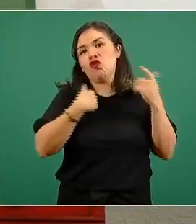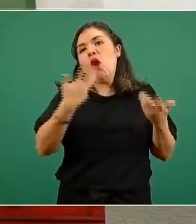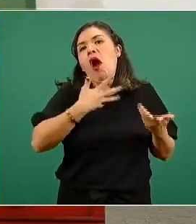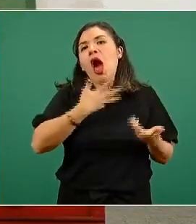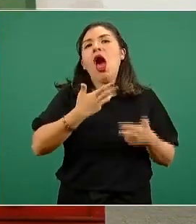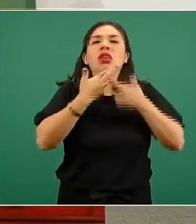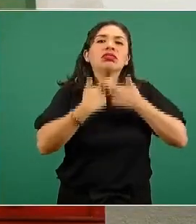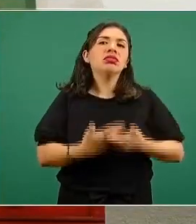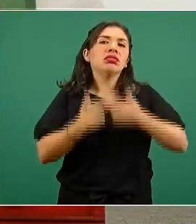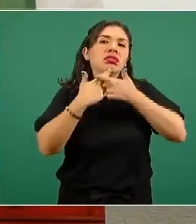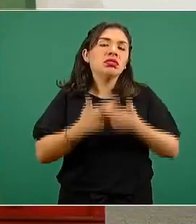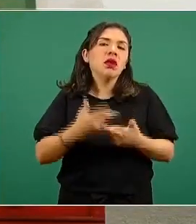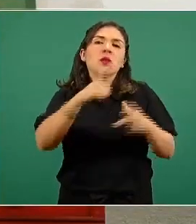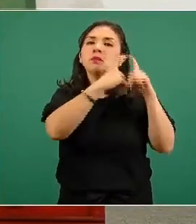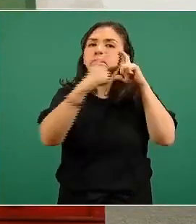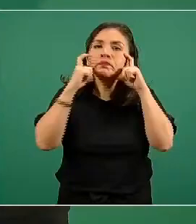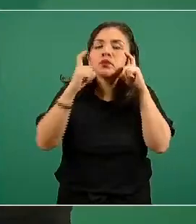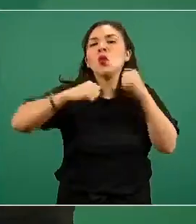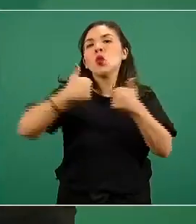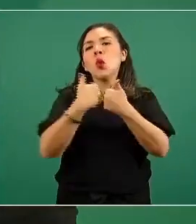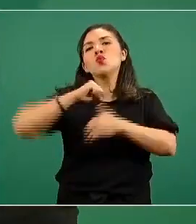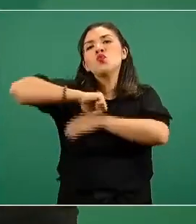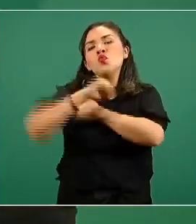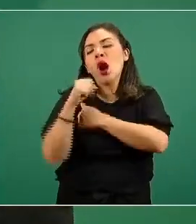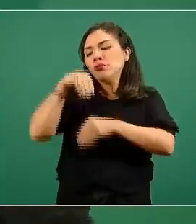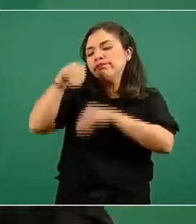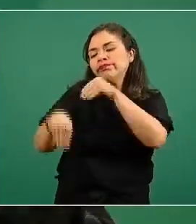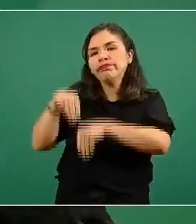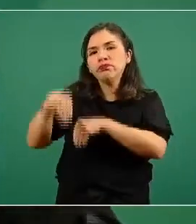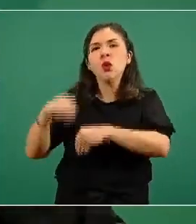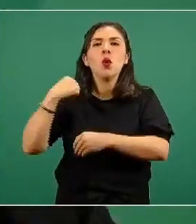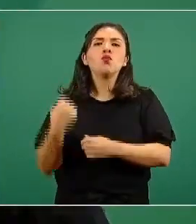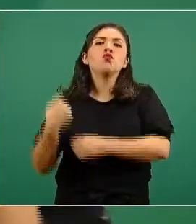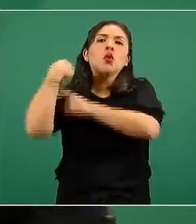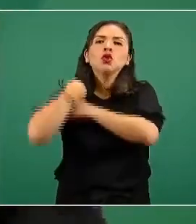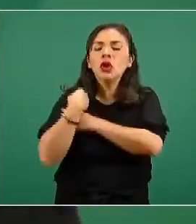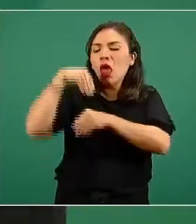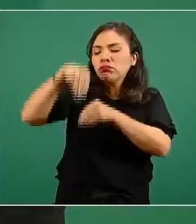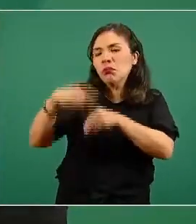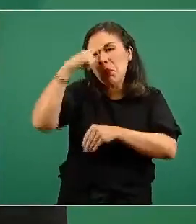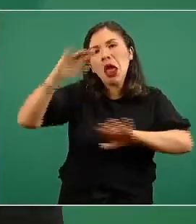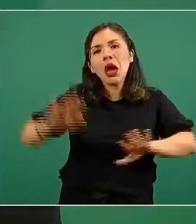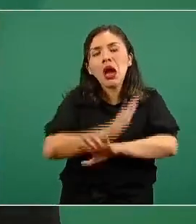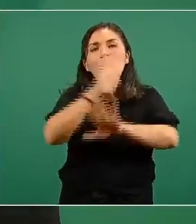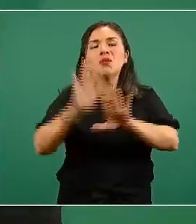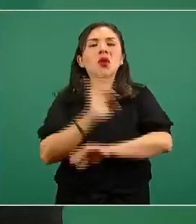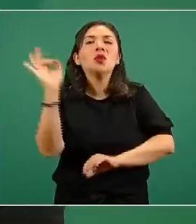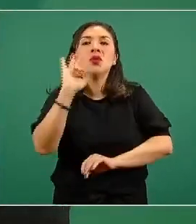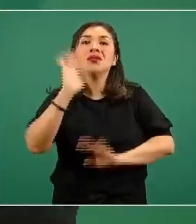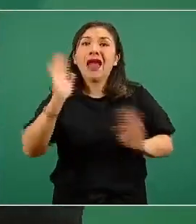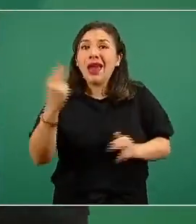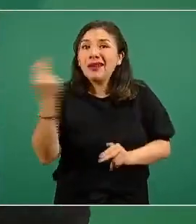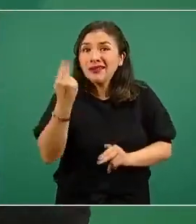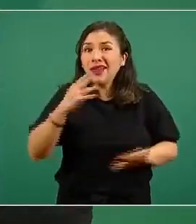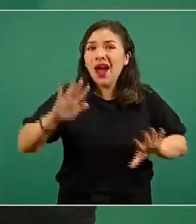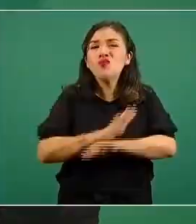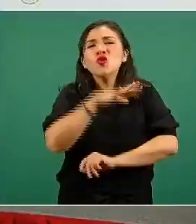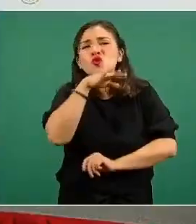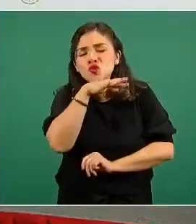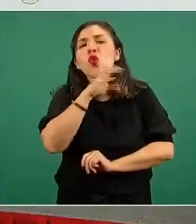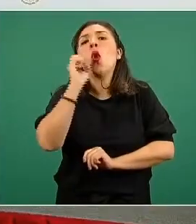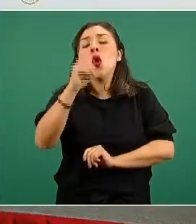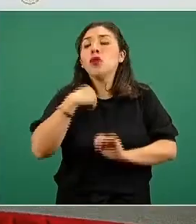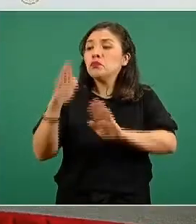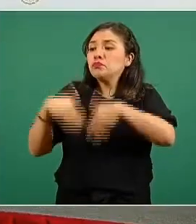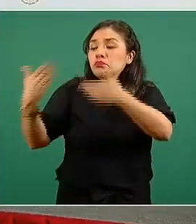tener suficientes guardados en la maleta para estarlo cambiando cuando ya sea necesario, pero que llego